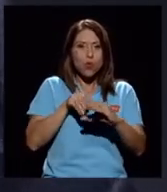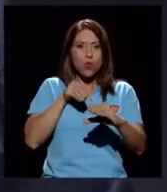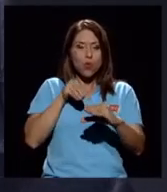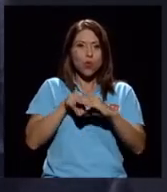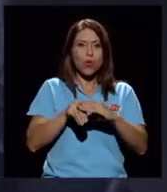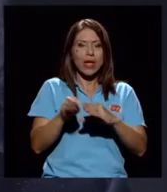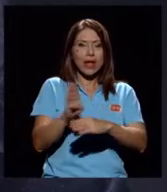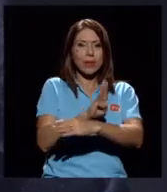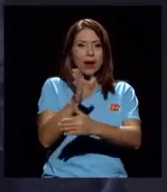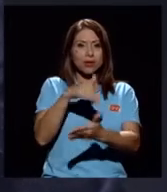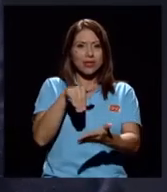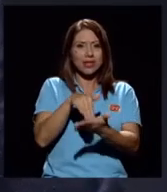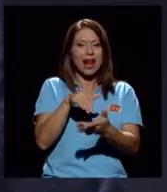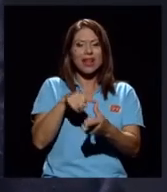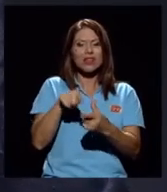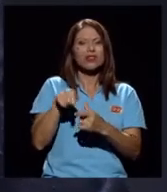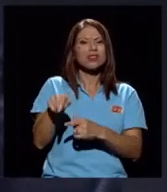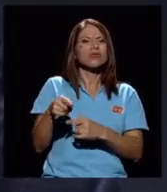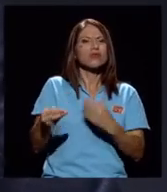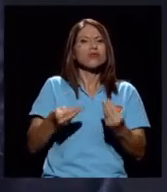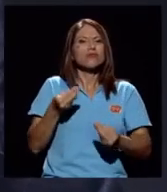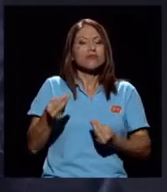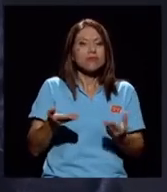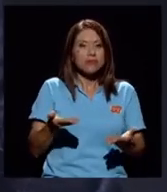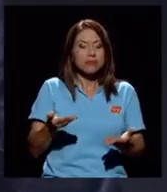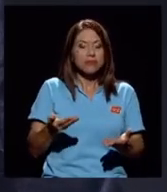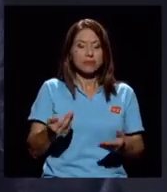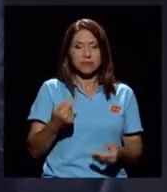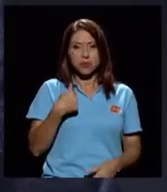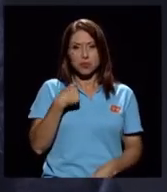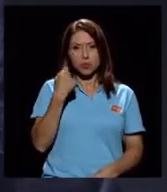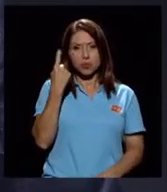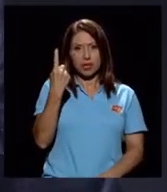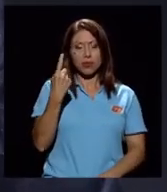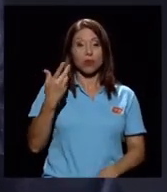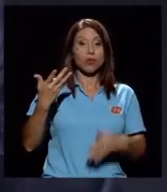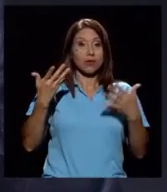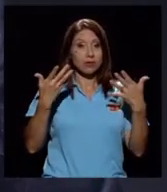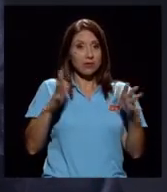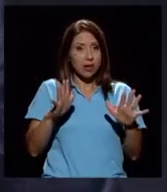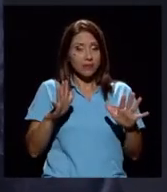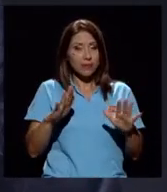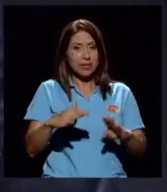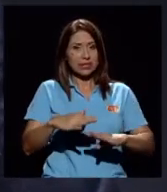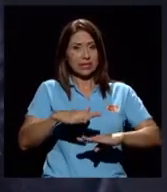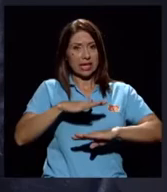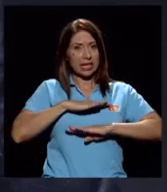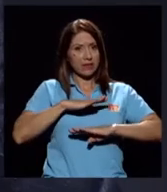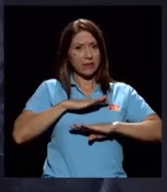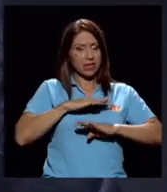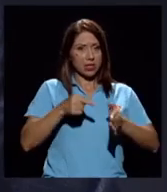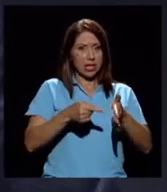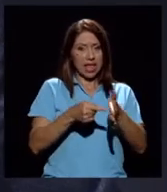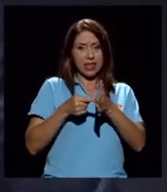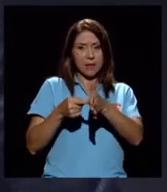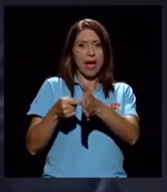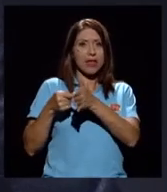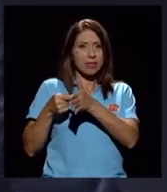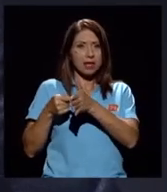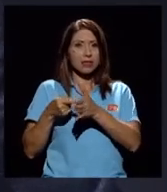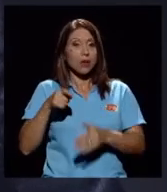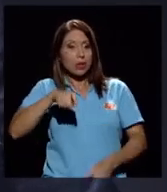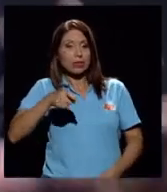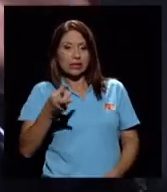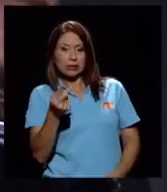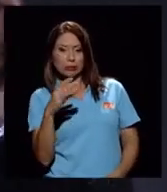mismo a mí me dice lo siguiente que una vez satisfechas esas demandas excepcionales